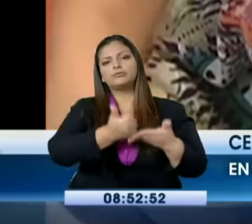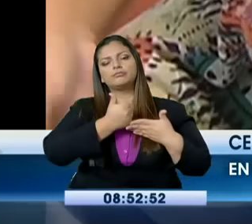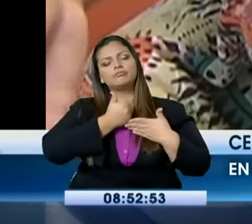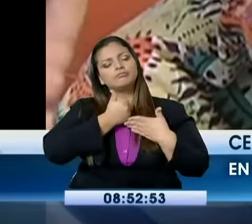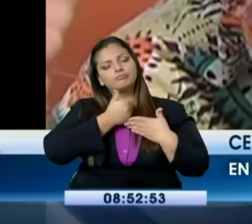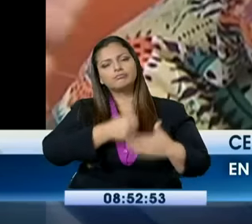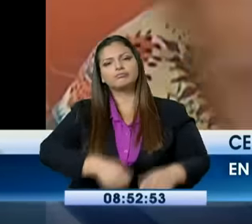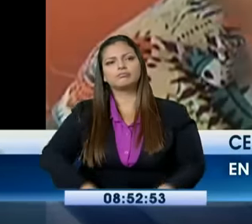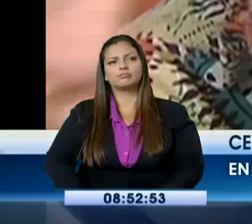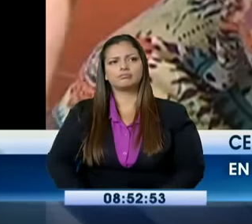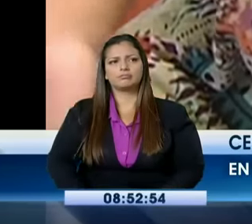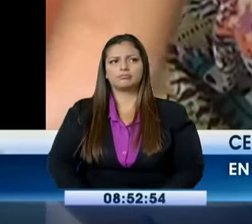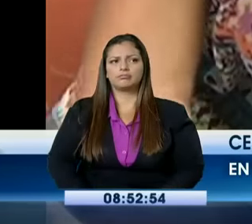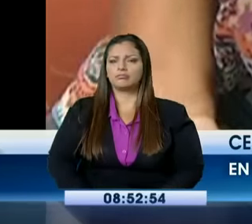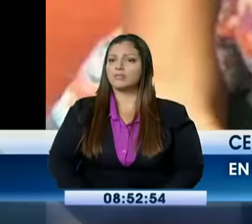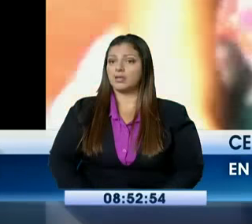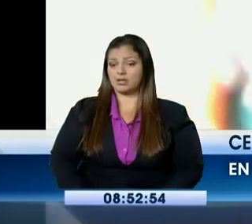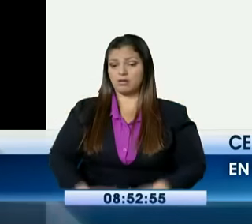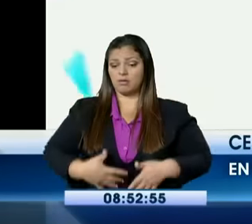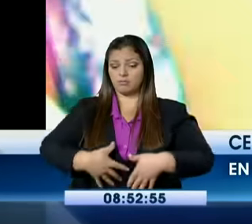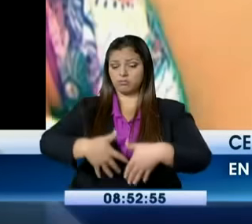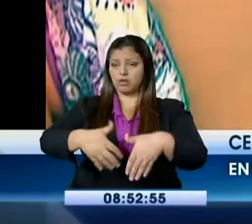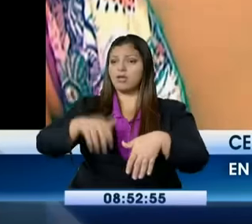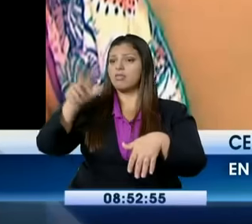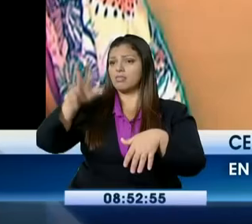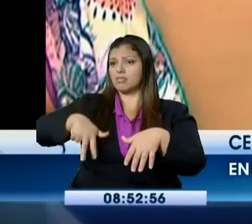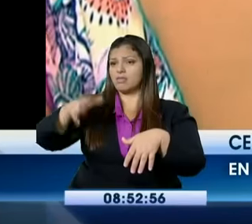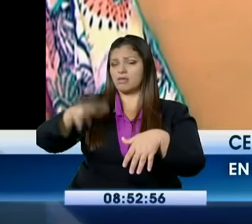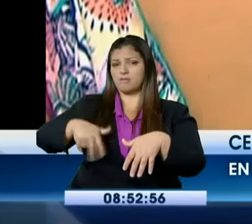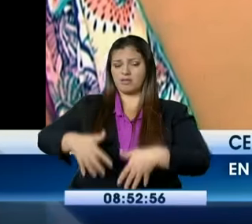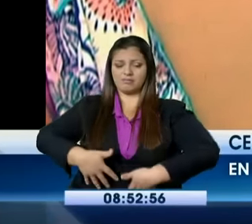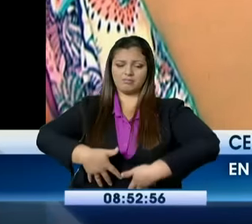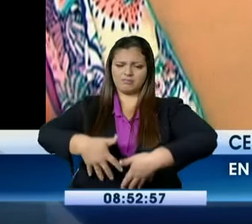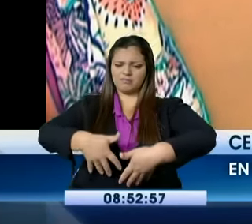totalmente consumí mis 3 primeros meses de gestación. No quería que